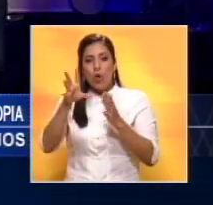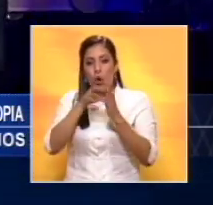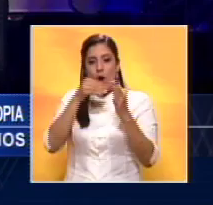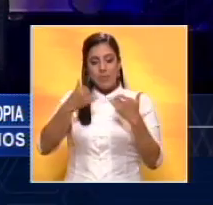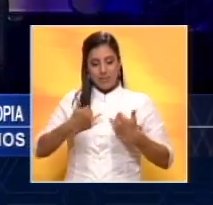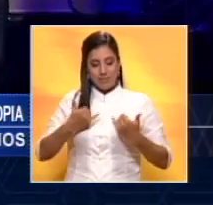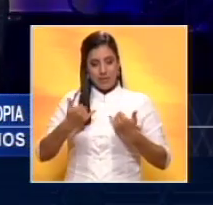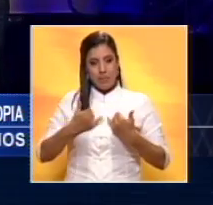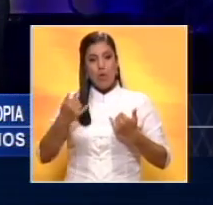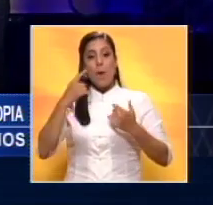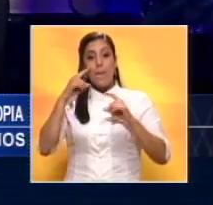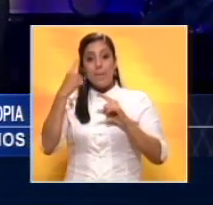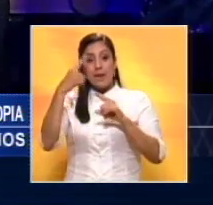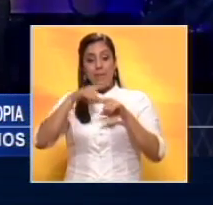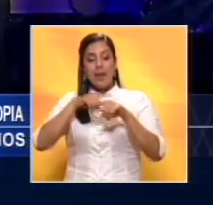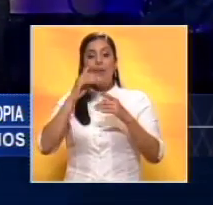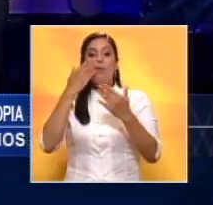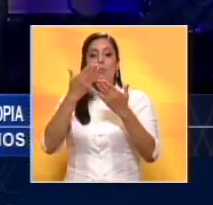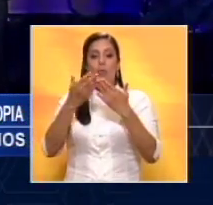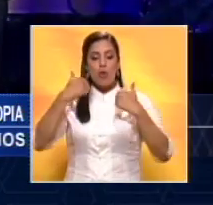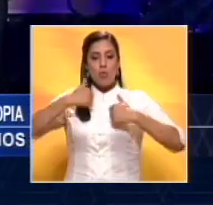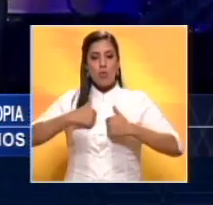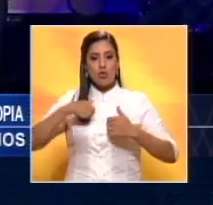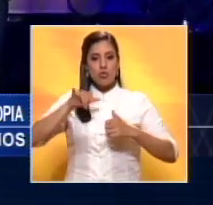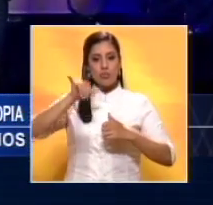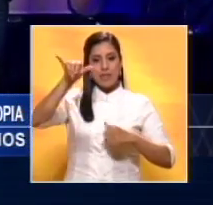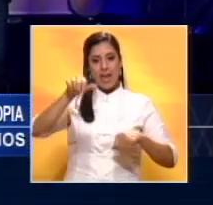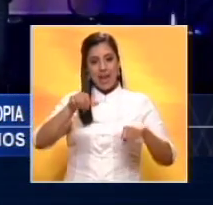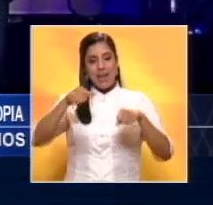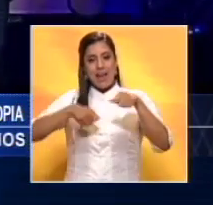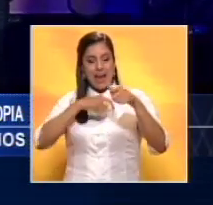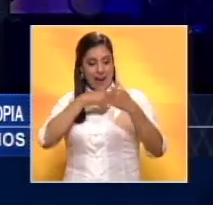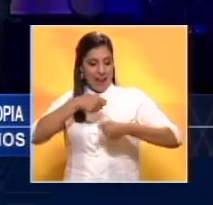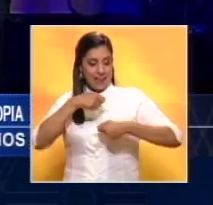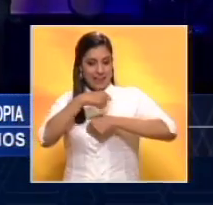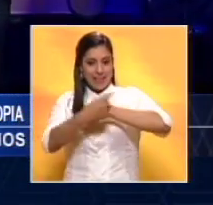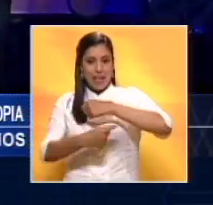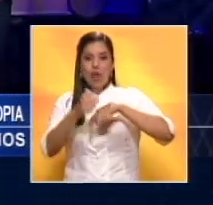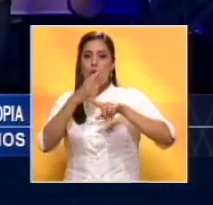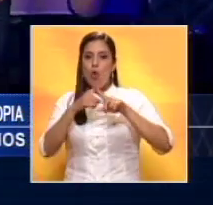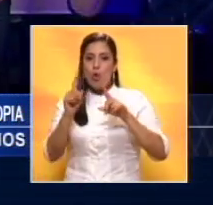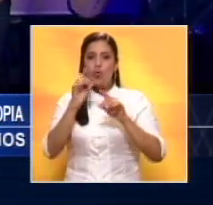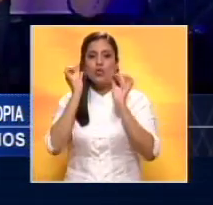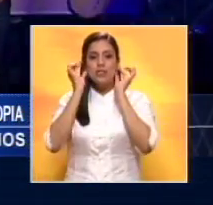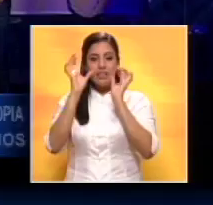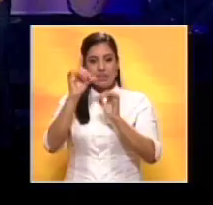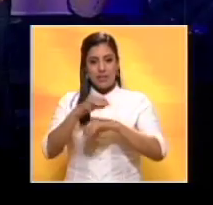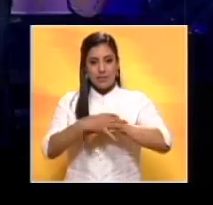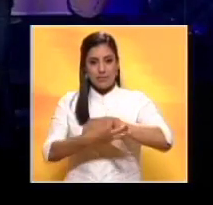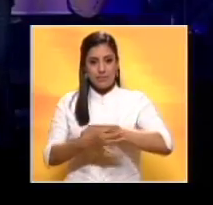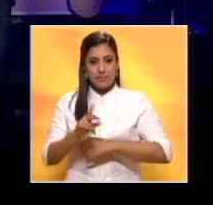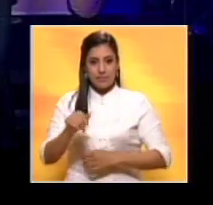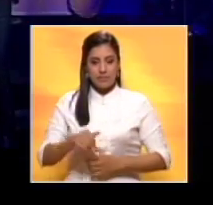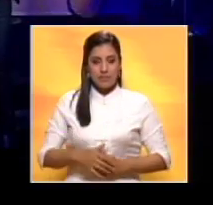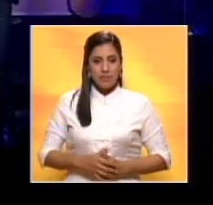reflejo de sí mismo. Su primera colección presenta bolsos de viaje, mochilas, carteras y una línea de bisutería.